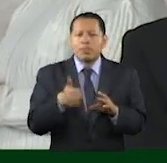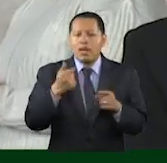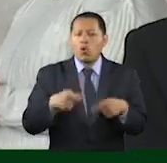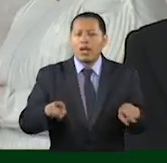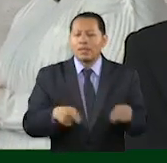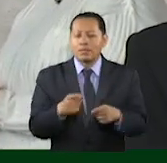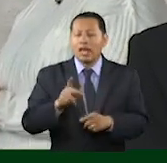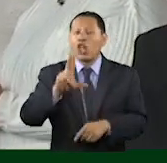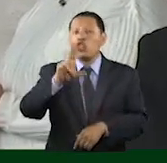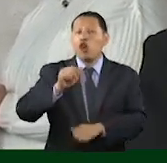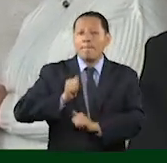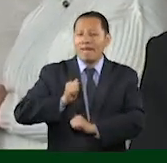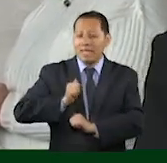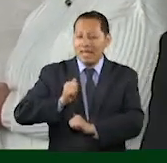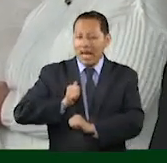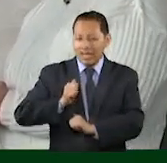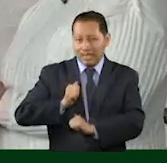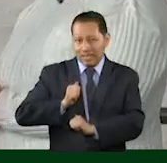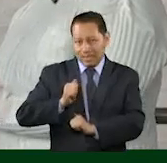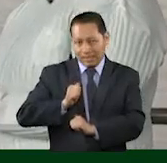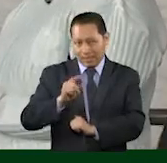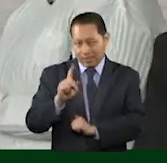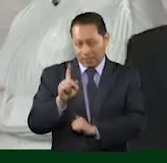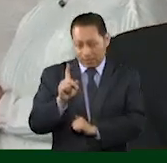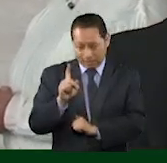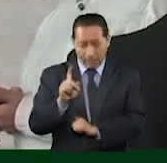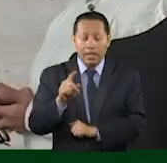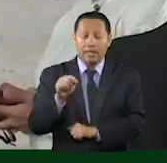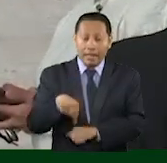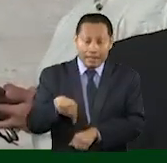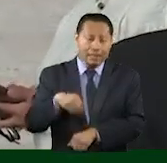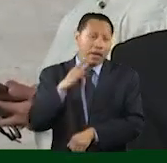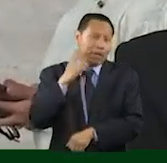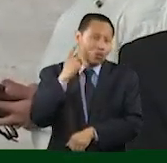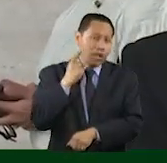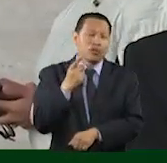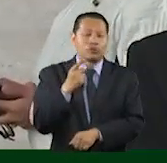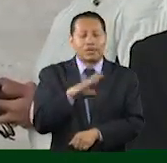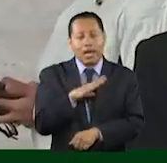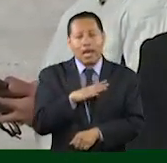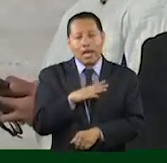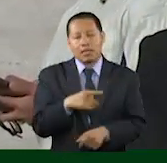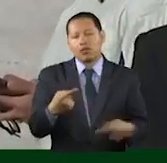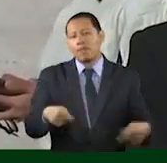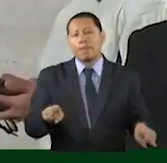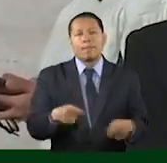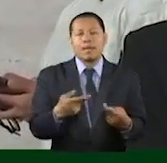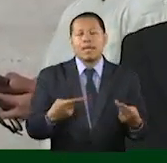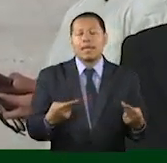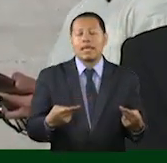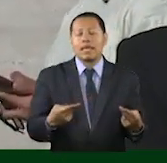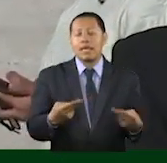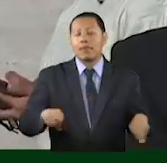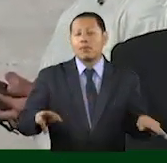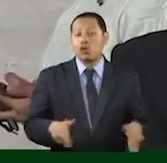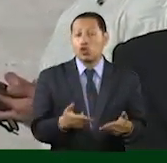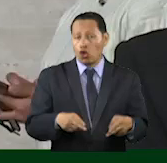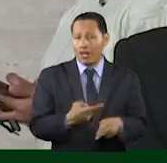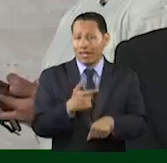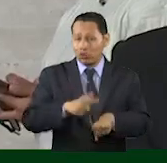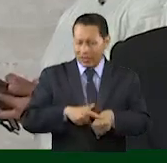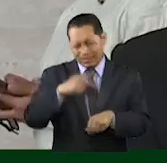no militar, no militarizada, que toca en el recinto el himno nacional. Sabemos que el himno nacional tiene